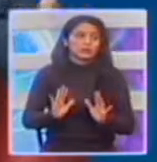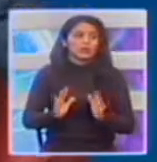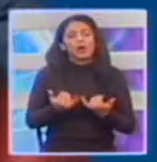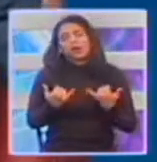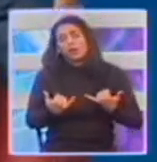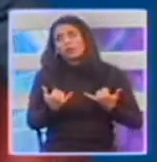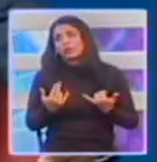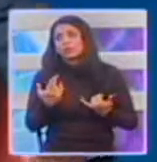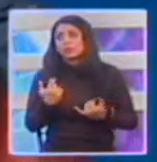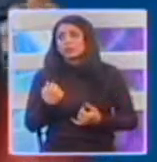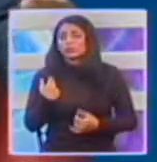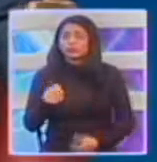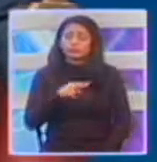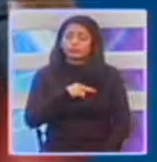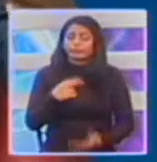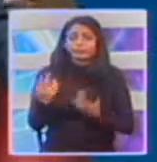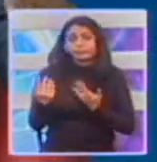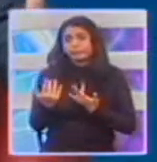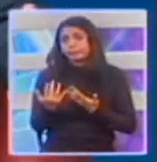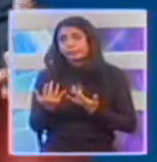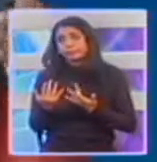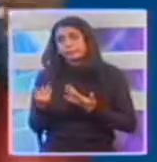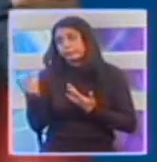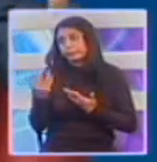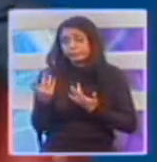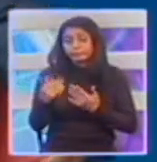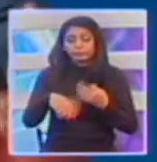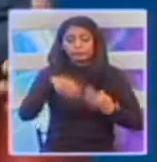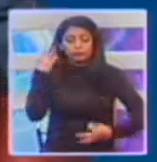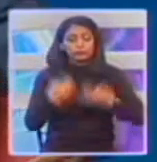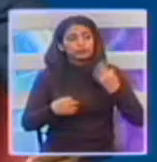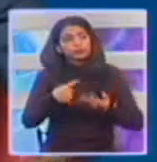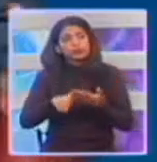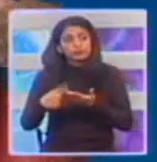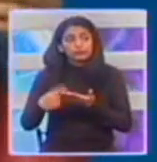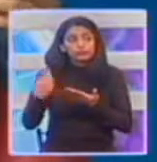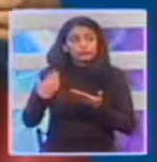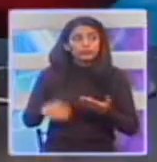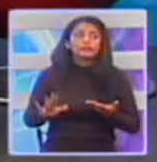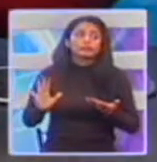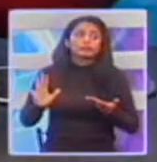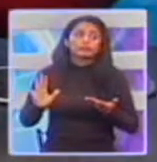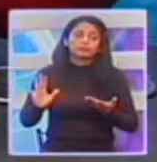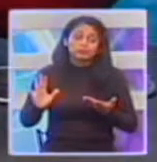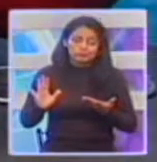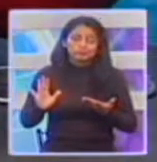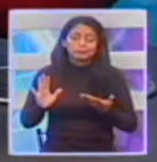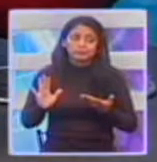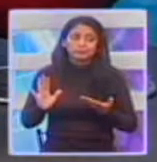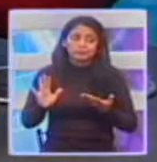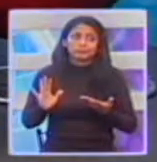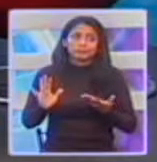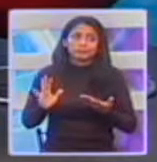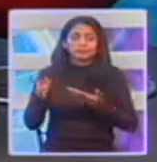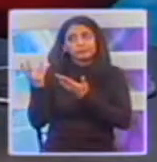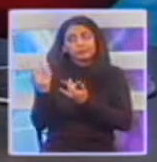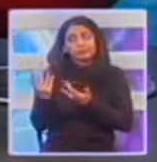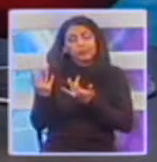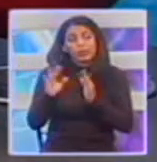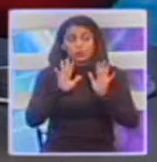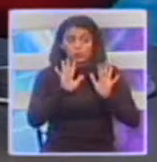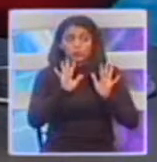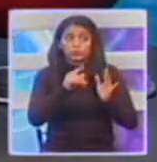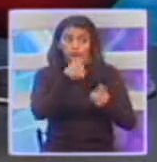que cerrar como corresponde ajustado a la norma constitucional de la norma legal con considerando considerando javier